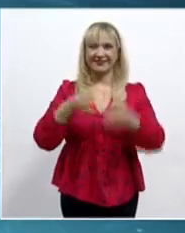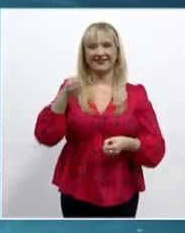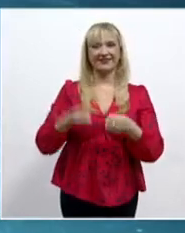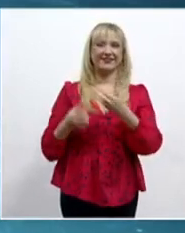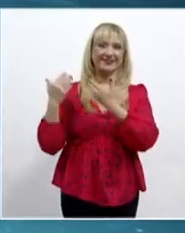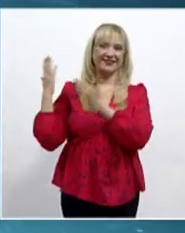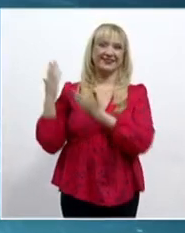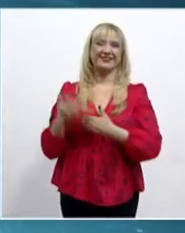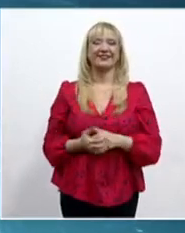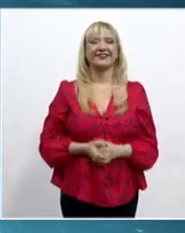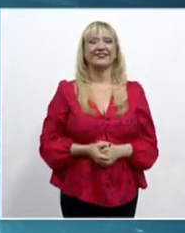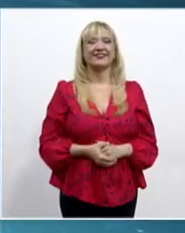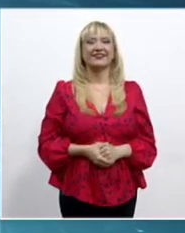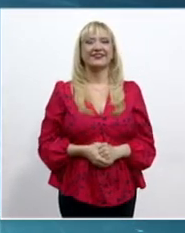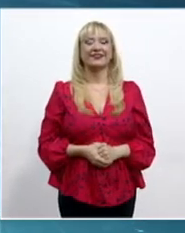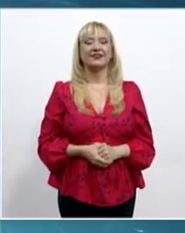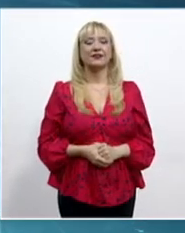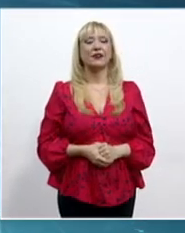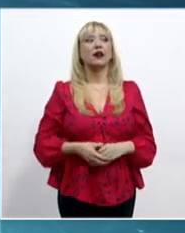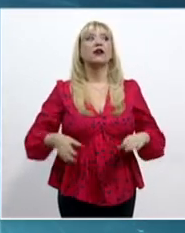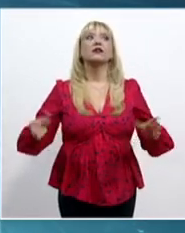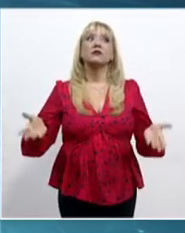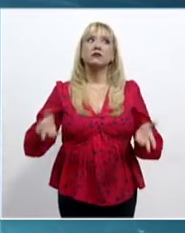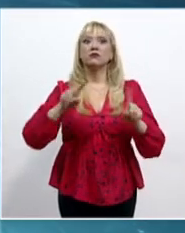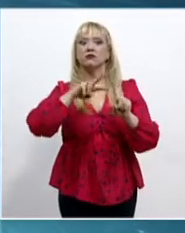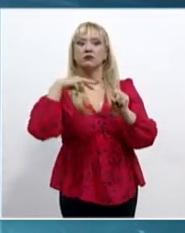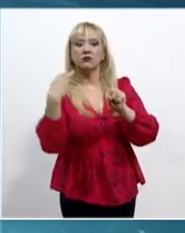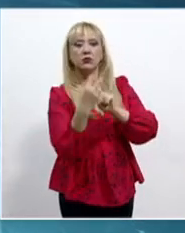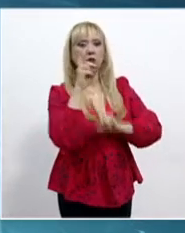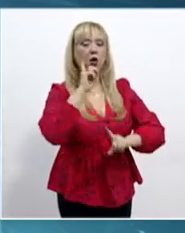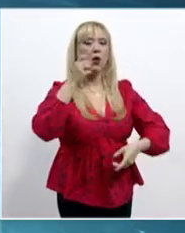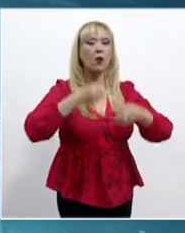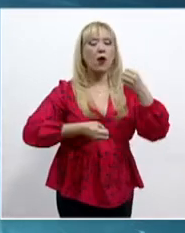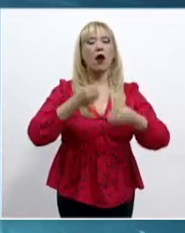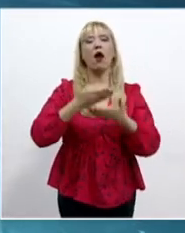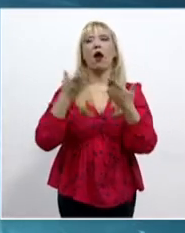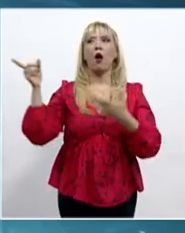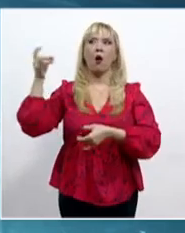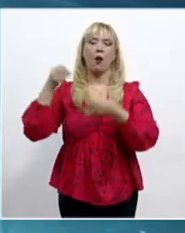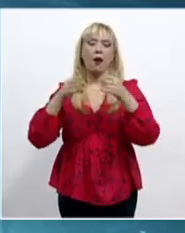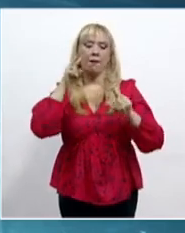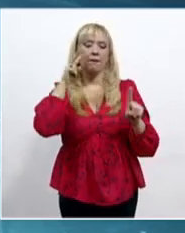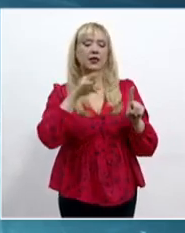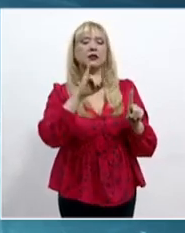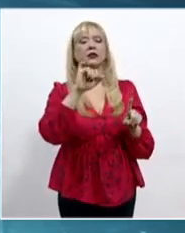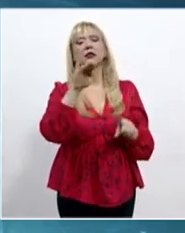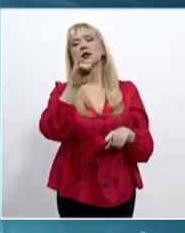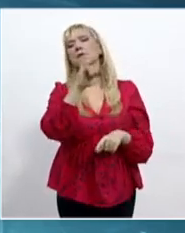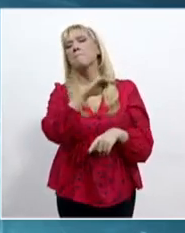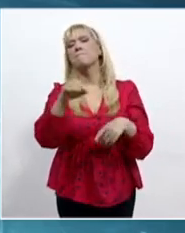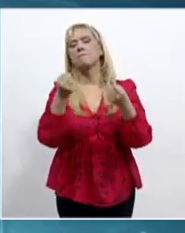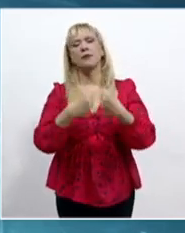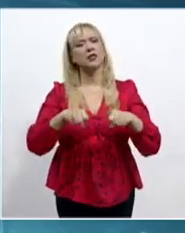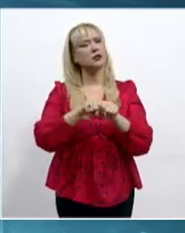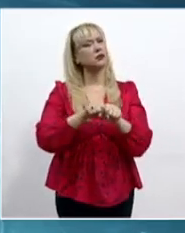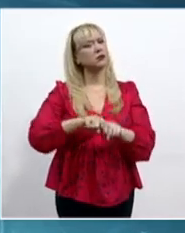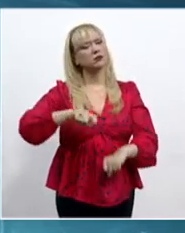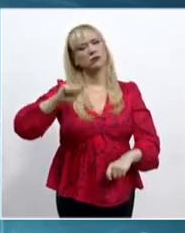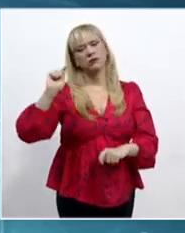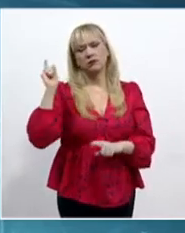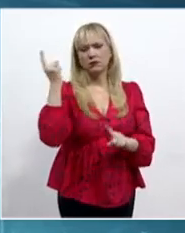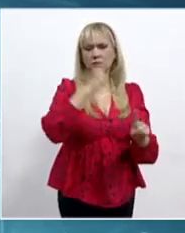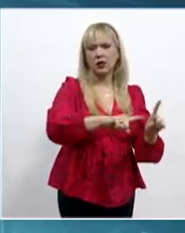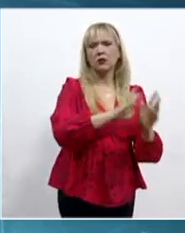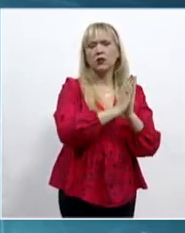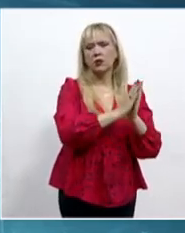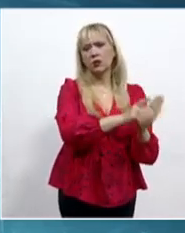Al juzgar con perspectiva de género, juez de distrito ordena al Seguro Social otorgar pensión de viudez y orfandad a una